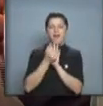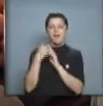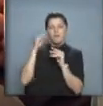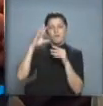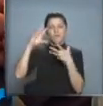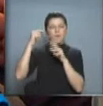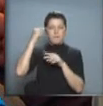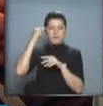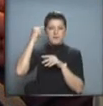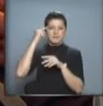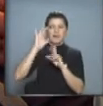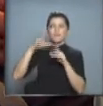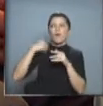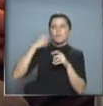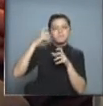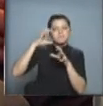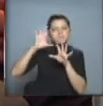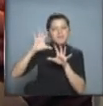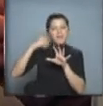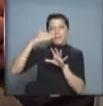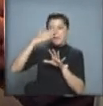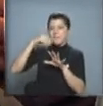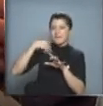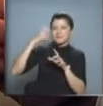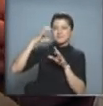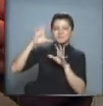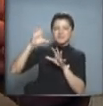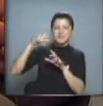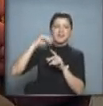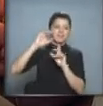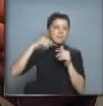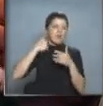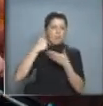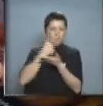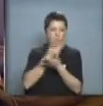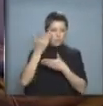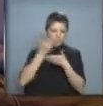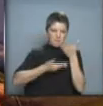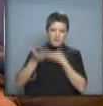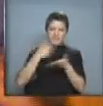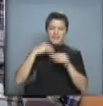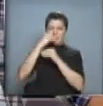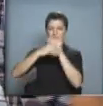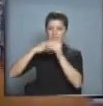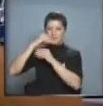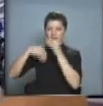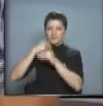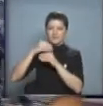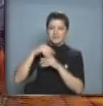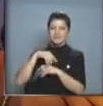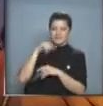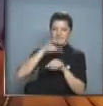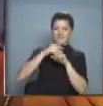lindo recuerdo, digamos, y poder pasarla también con tu familia. Vos te gusta todo, ¿no? Sí, me